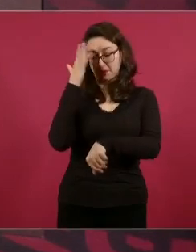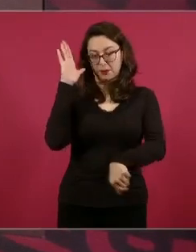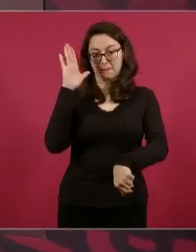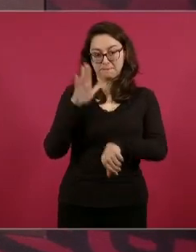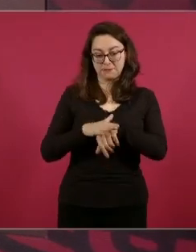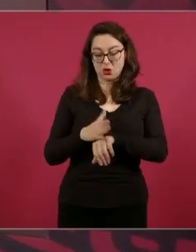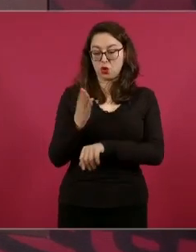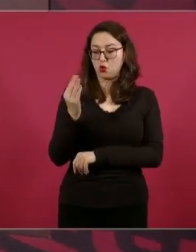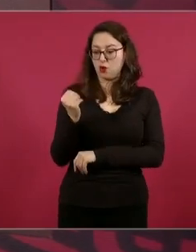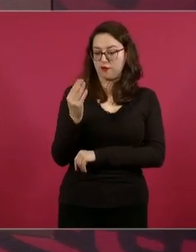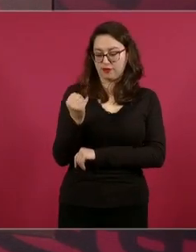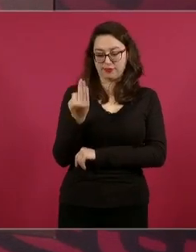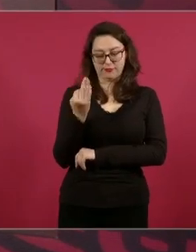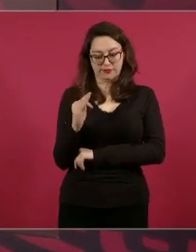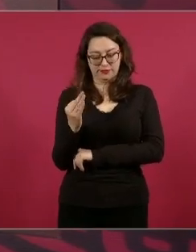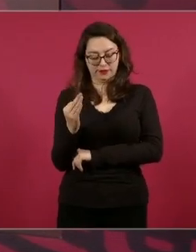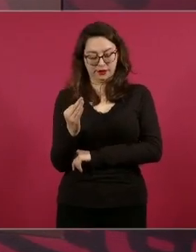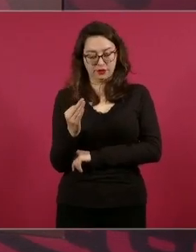el día 9,